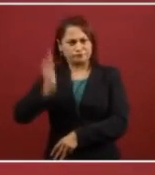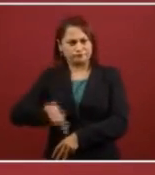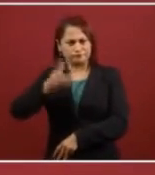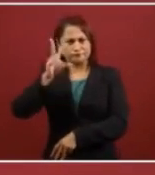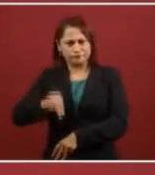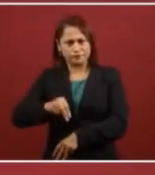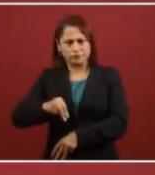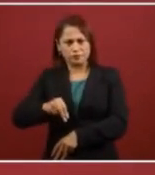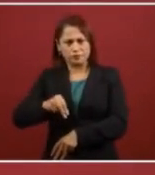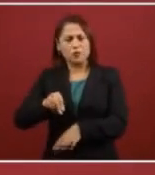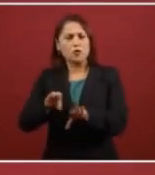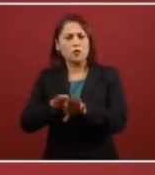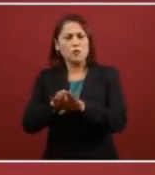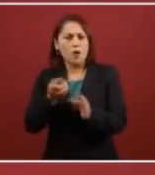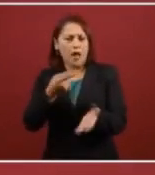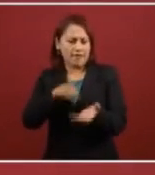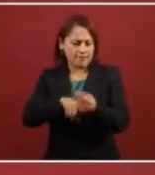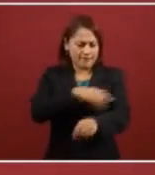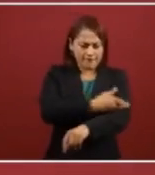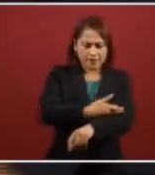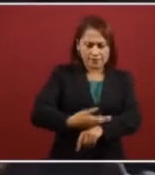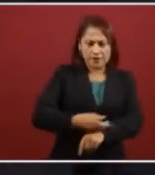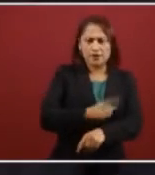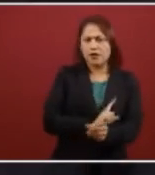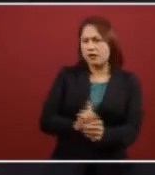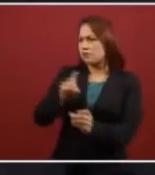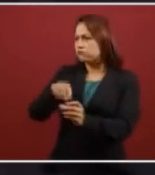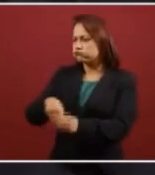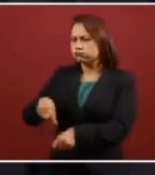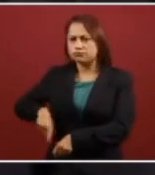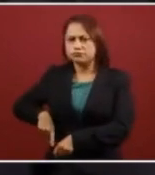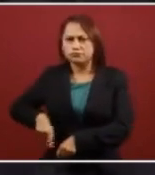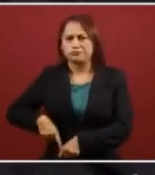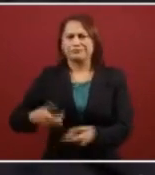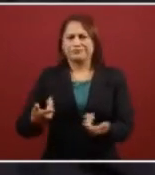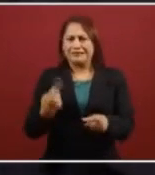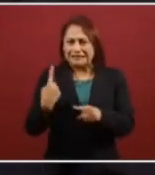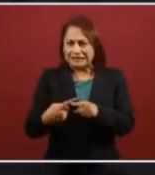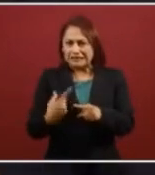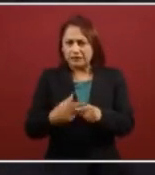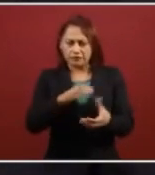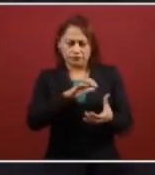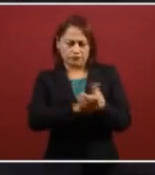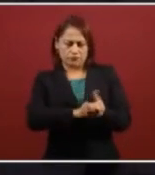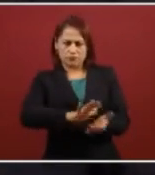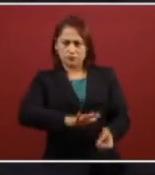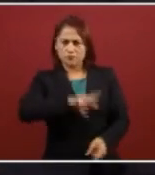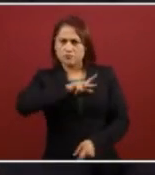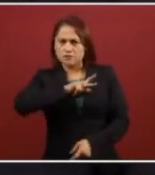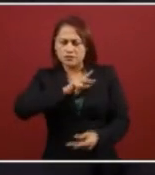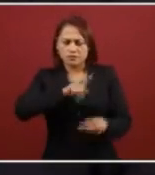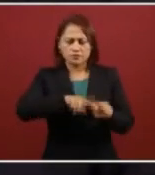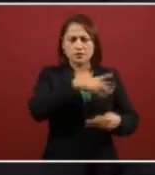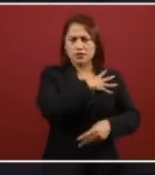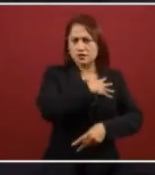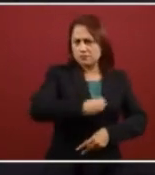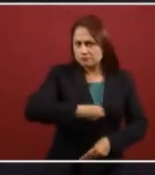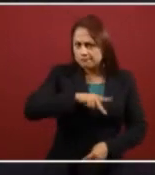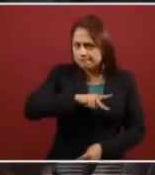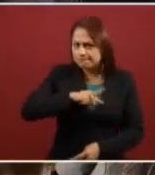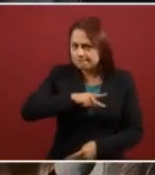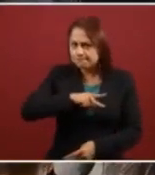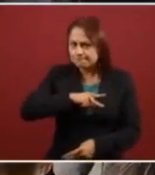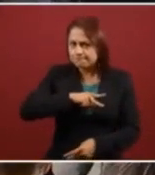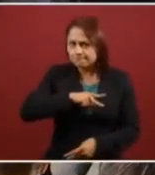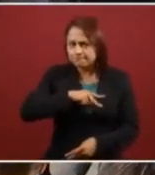de familiares, of even family, de mi esposa, de even mis hijos, my wife, my children, porque because la